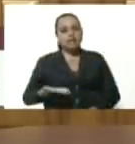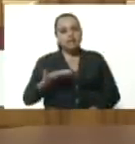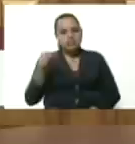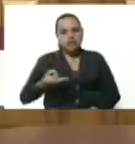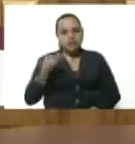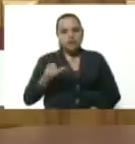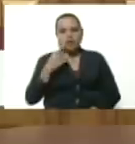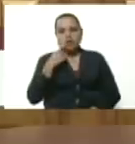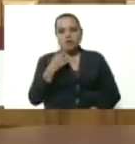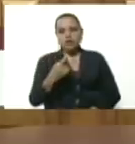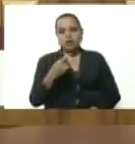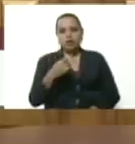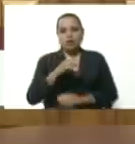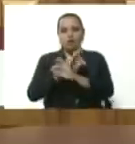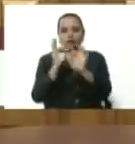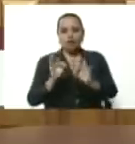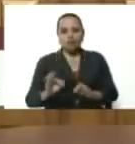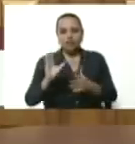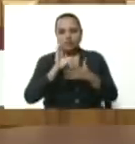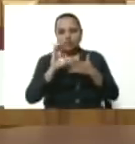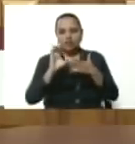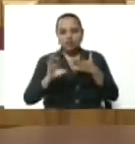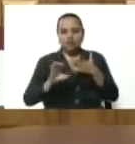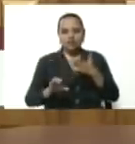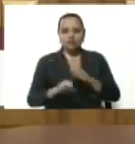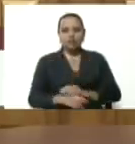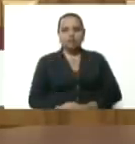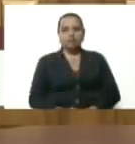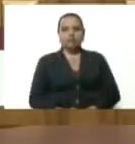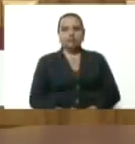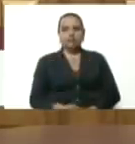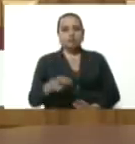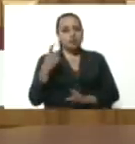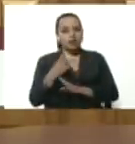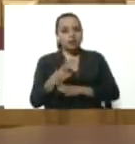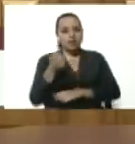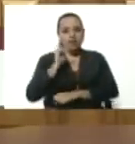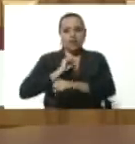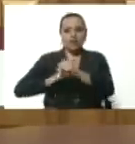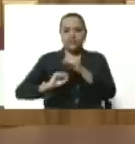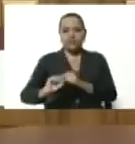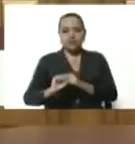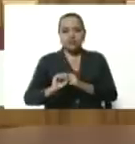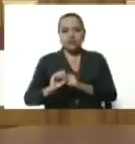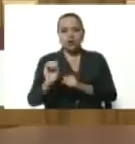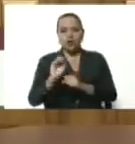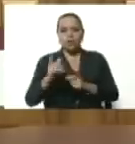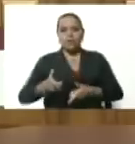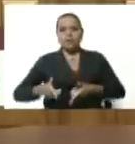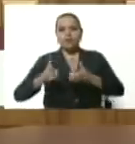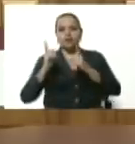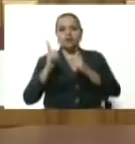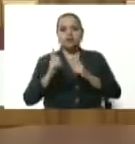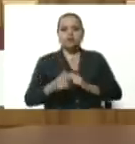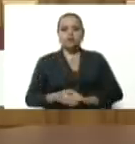en materia estratégica había que evitar en lo posible permanecer en la